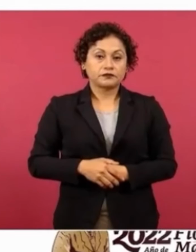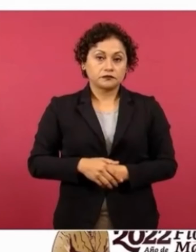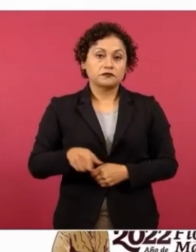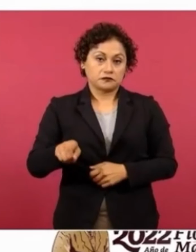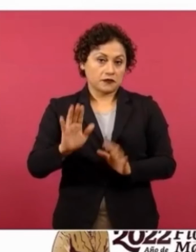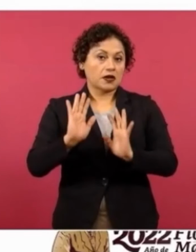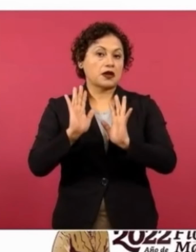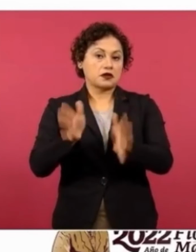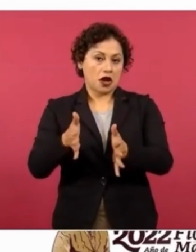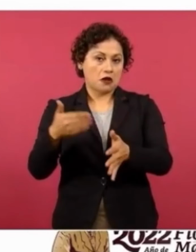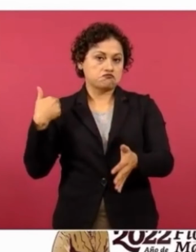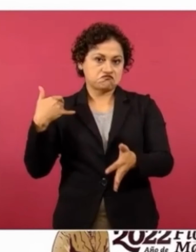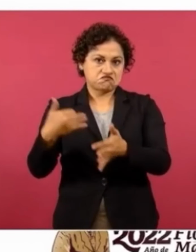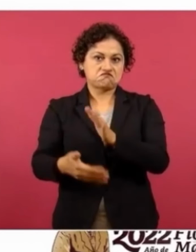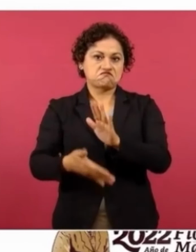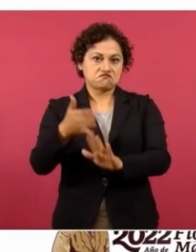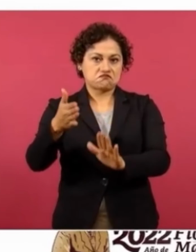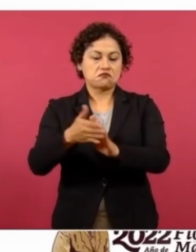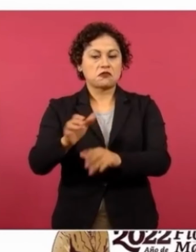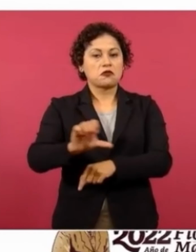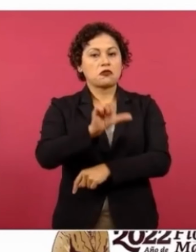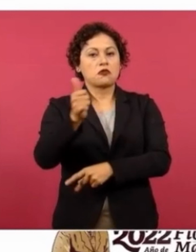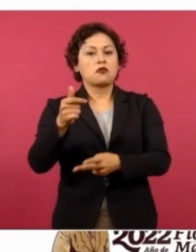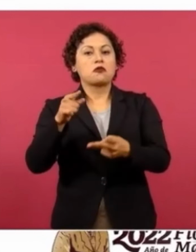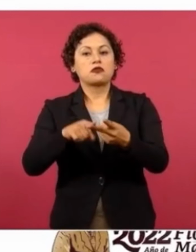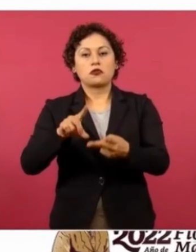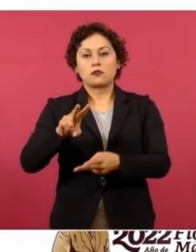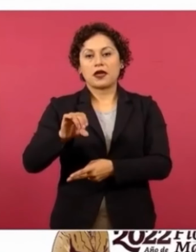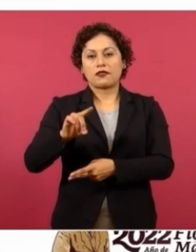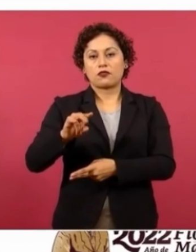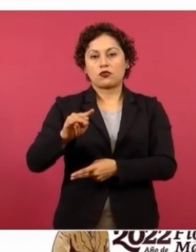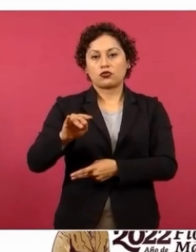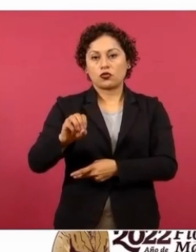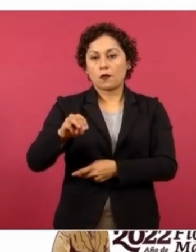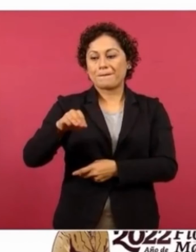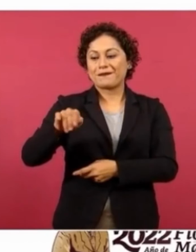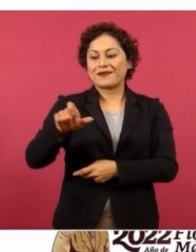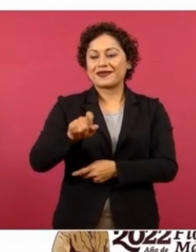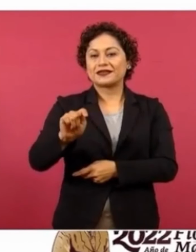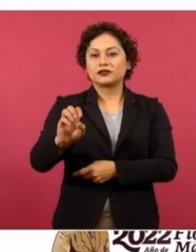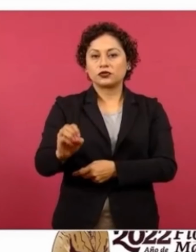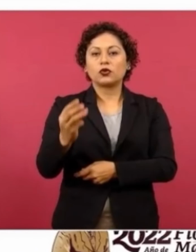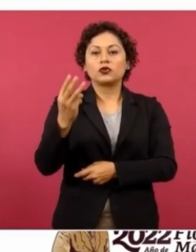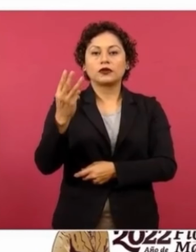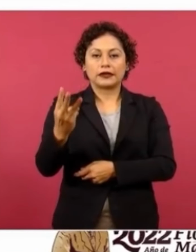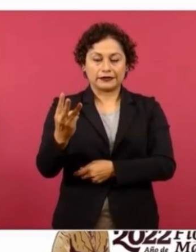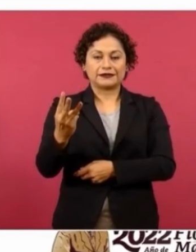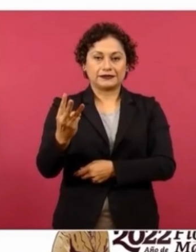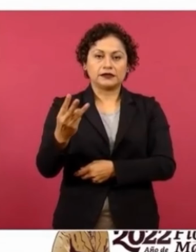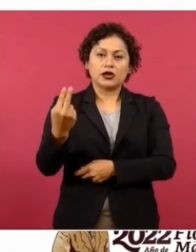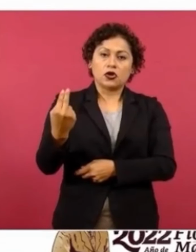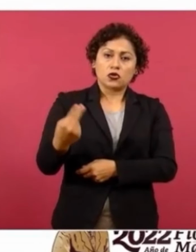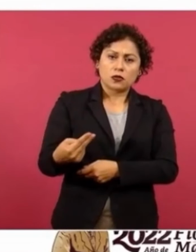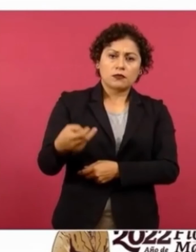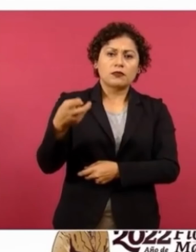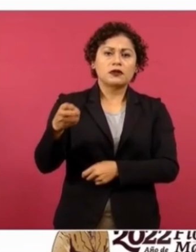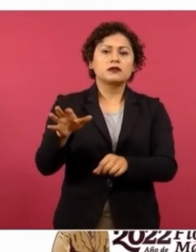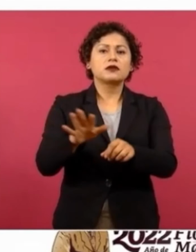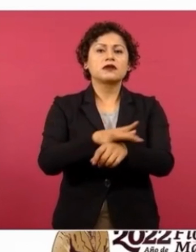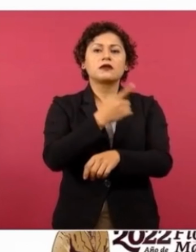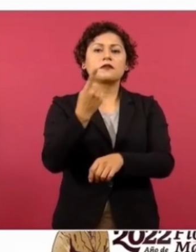avanzada. Un viaducto mixto 3, que se llama. Los viaductos son, se llaman viaducto mixto porque una parte es de